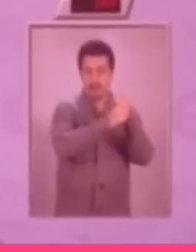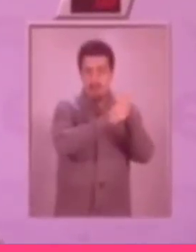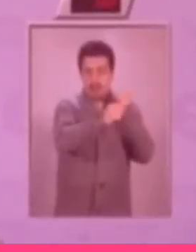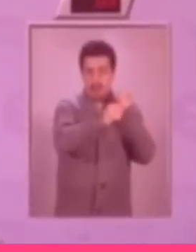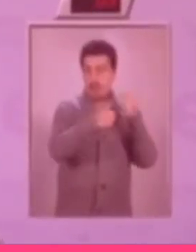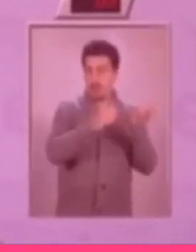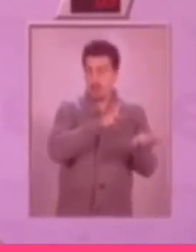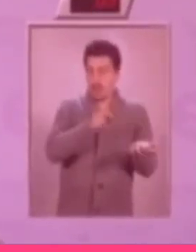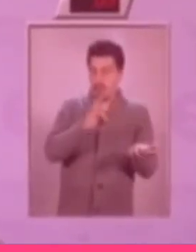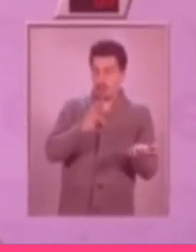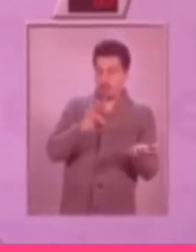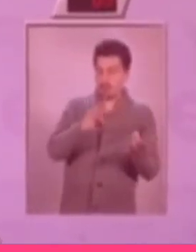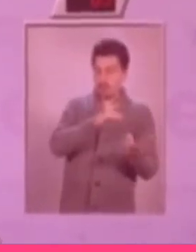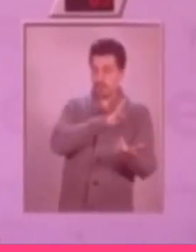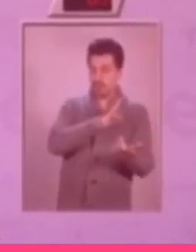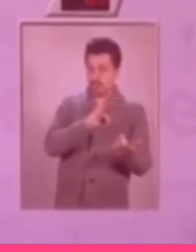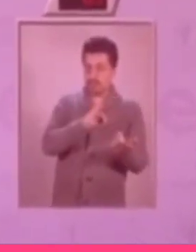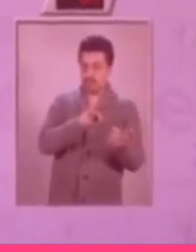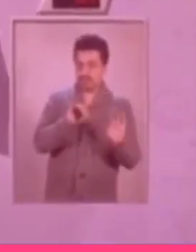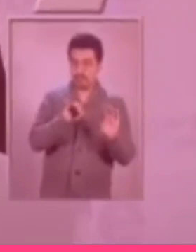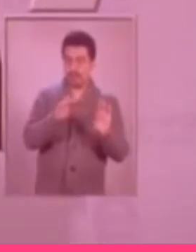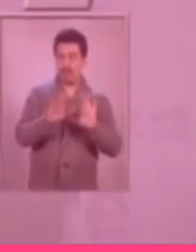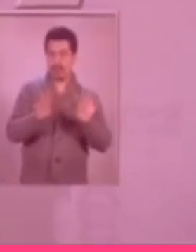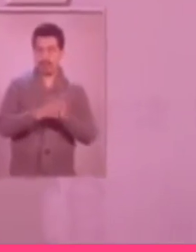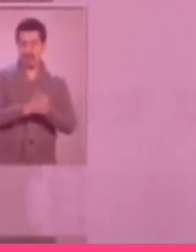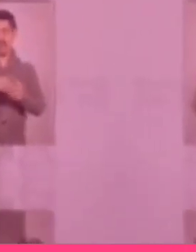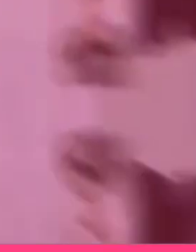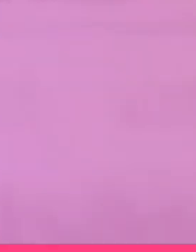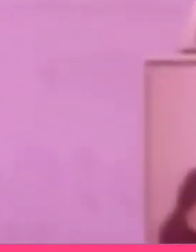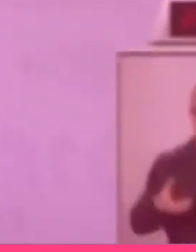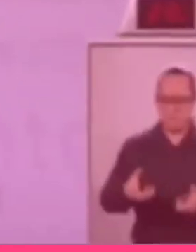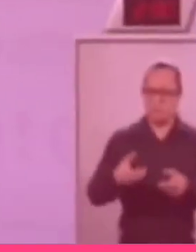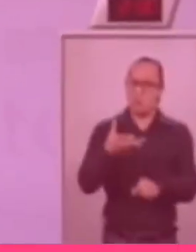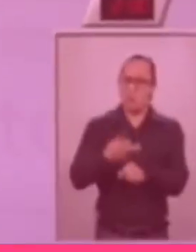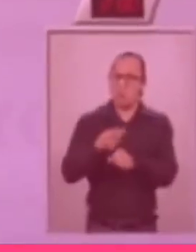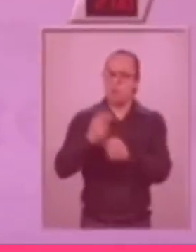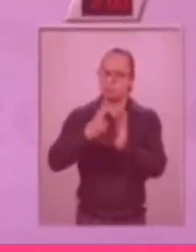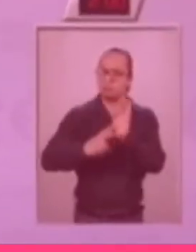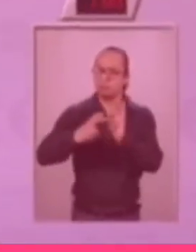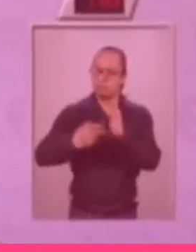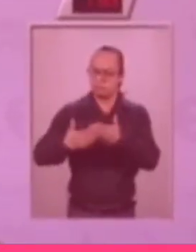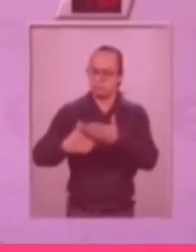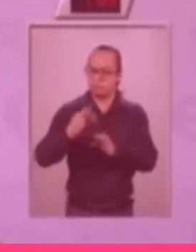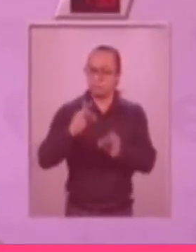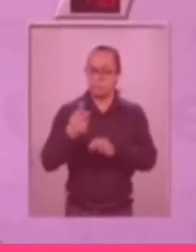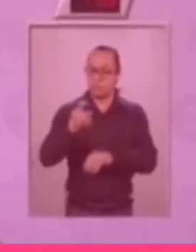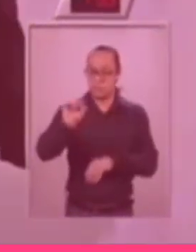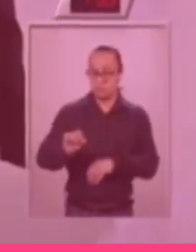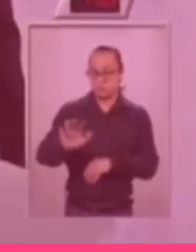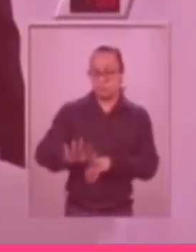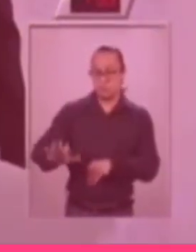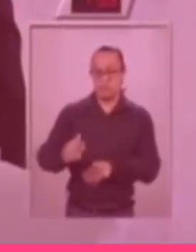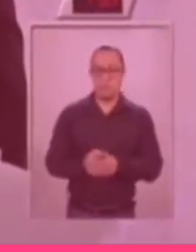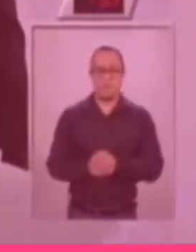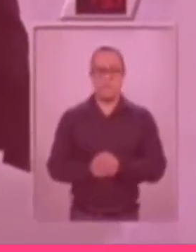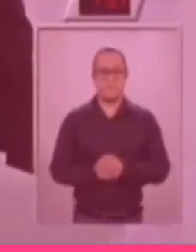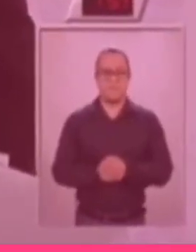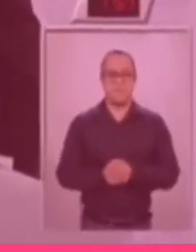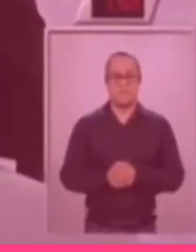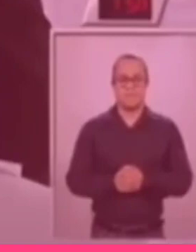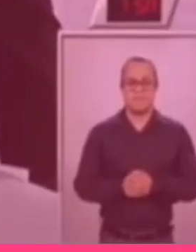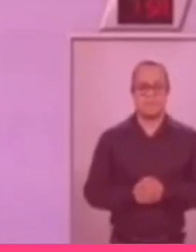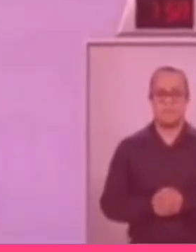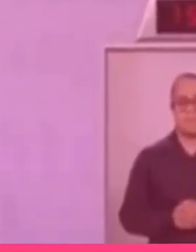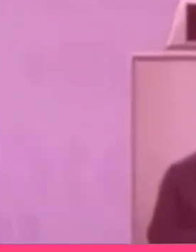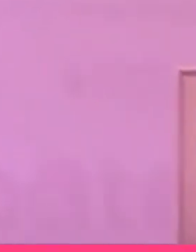podemos hablar de él. Sí, lo podemos hablar momento. En la siguiente intervención. Gracias. Yo creo que ya tenemos que ver hacia el sur. ¿Si es de un partido o de otro? Fíjate que